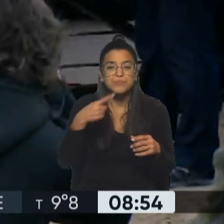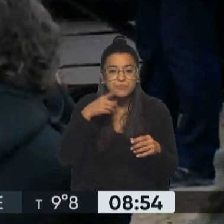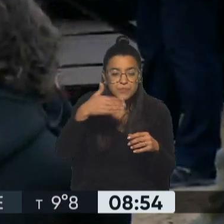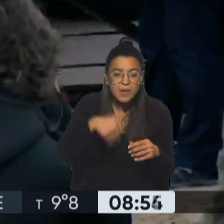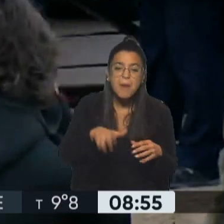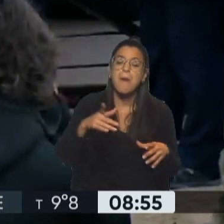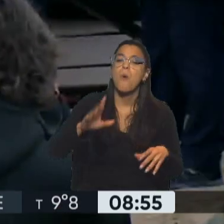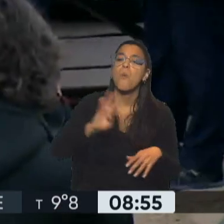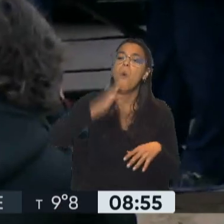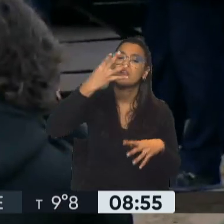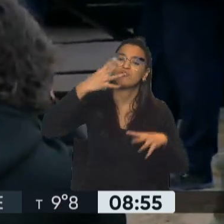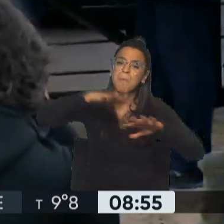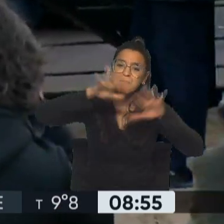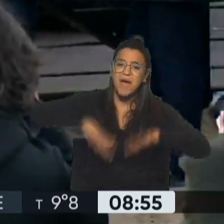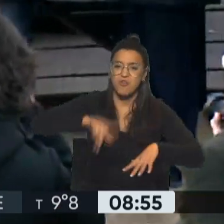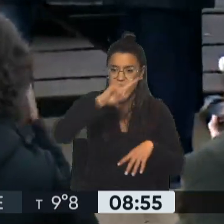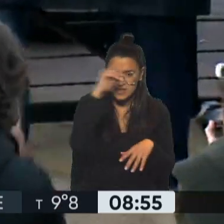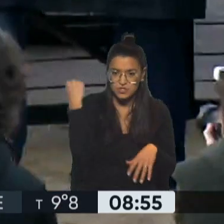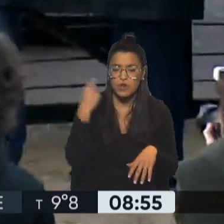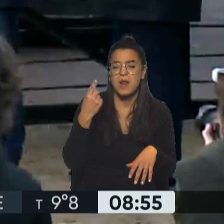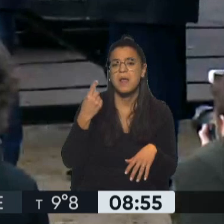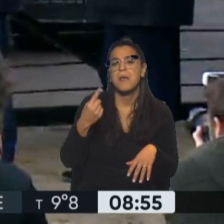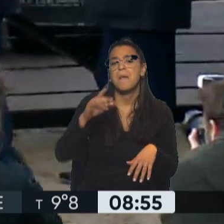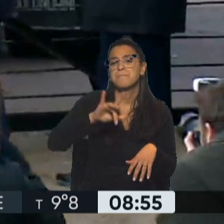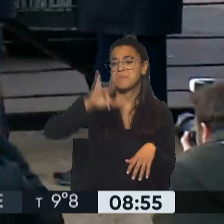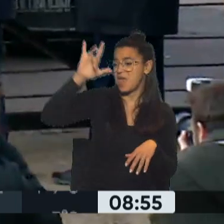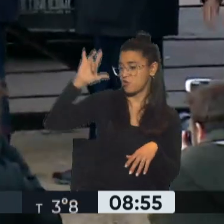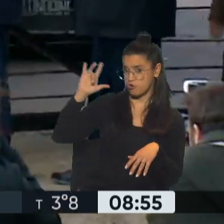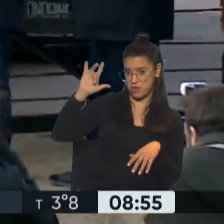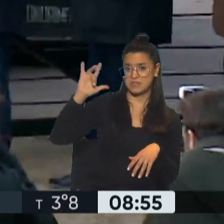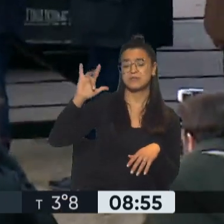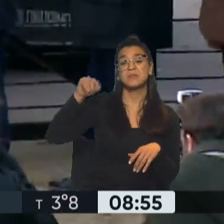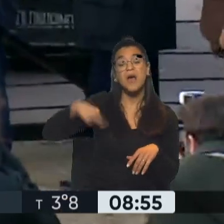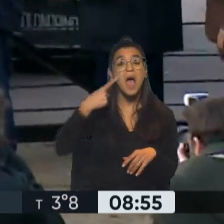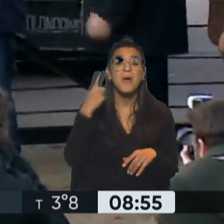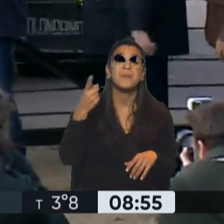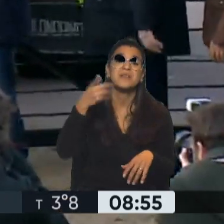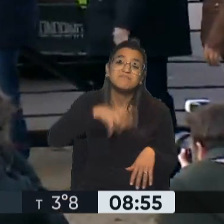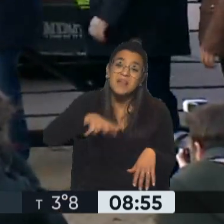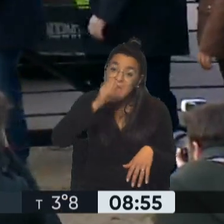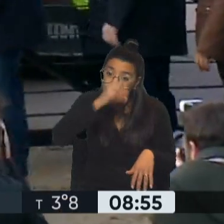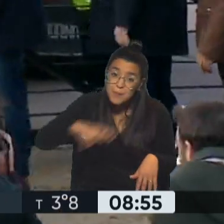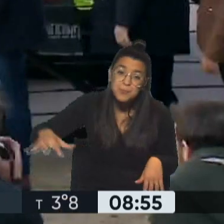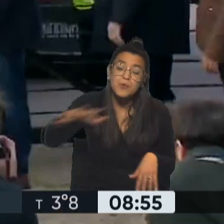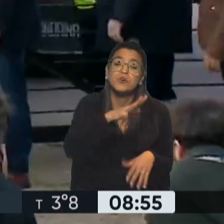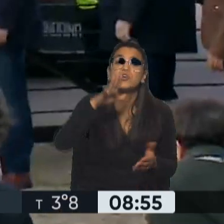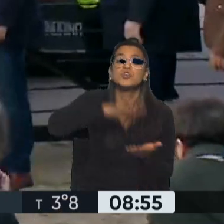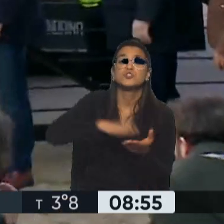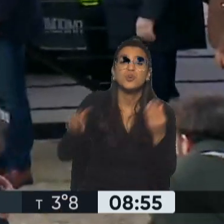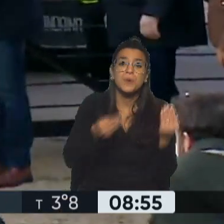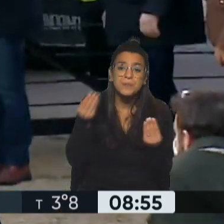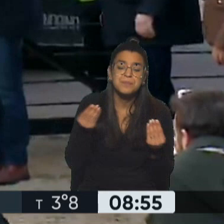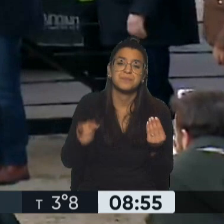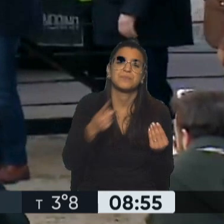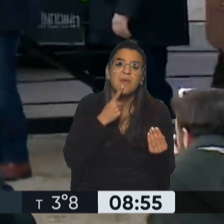paro nacional desarrollado el miércoles pasado y con la expectativa del sector agropecuario respecto a la respuesta del gobierno